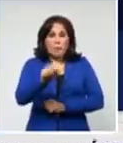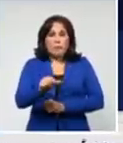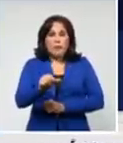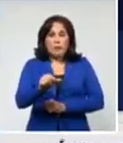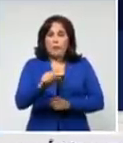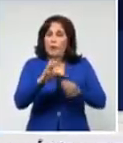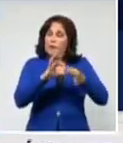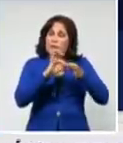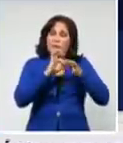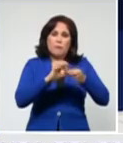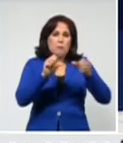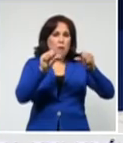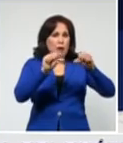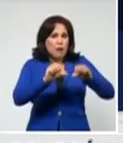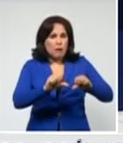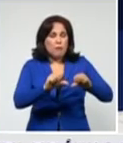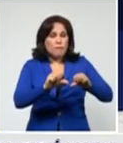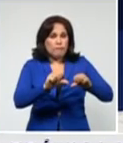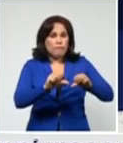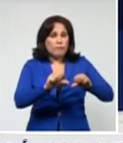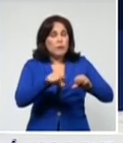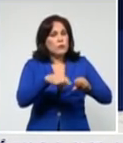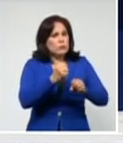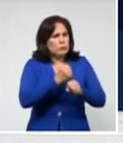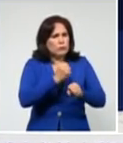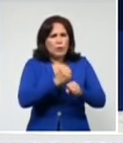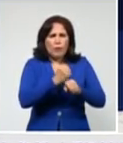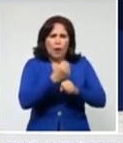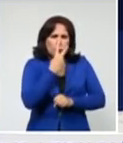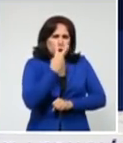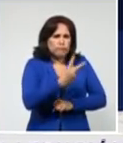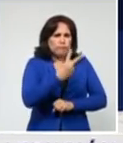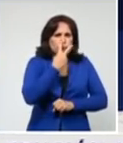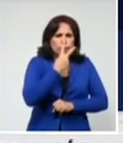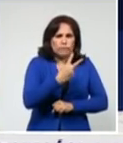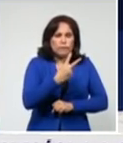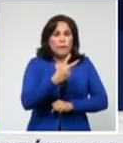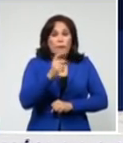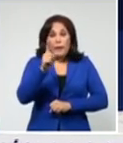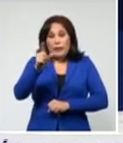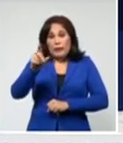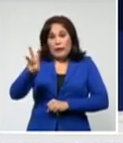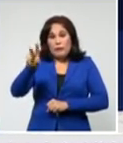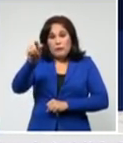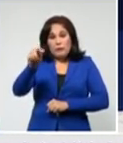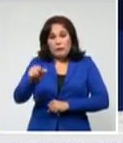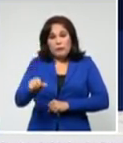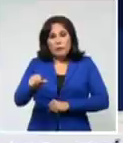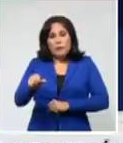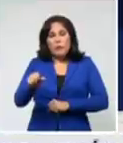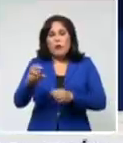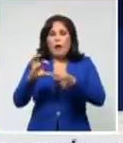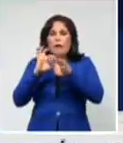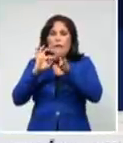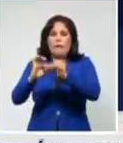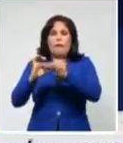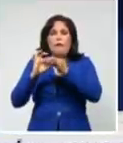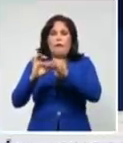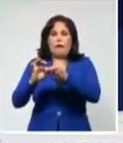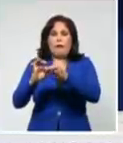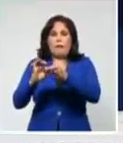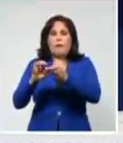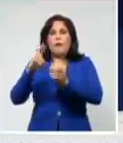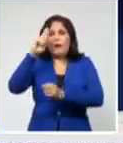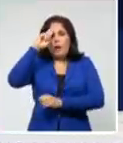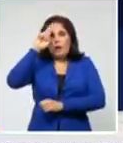crítico, con los cuales se trabaja arduamente, y 13 pacientes en estado grave que se encuentran